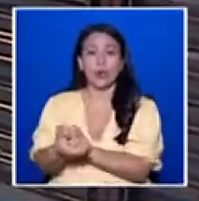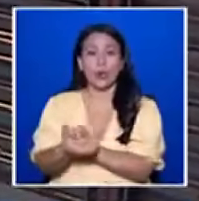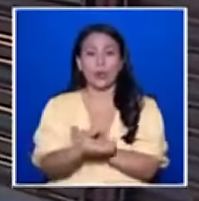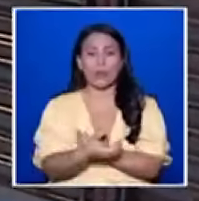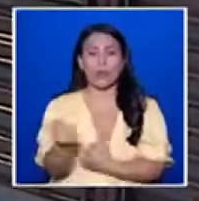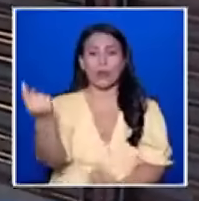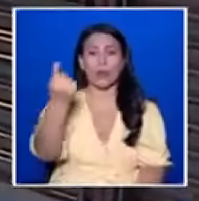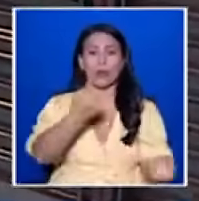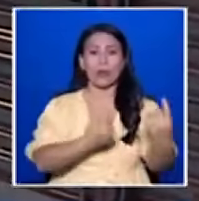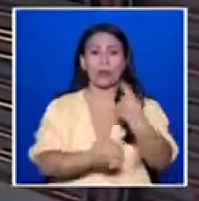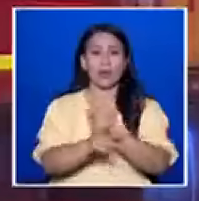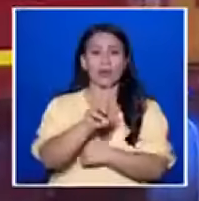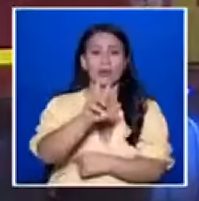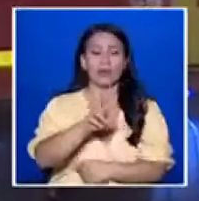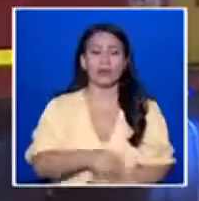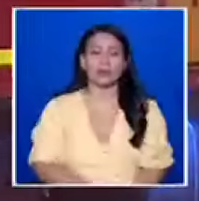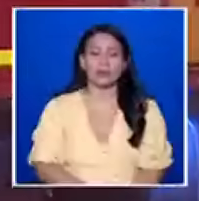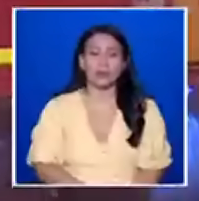en 3 camiones.